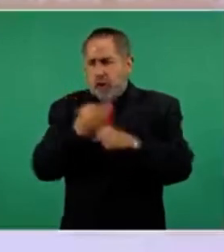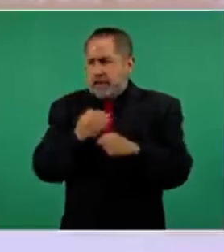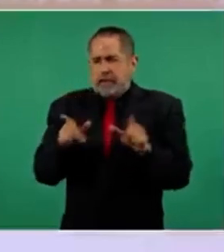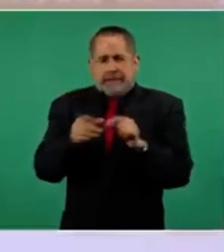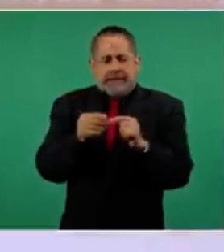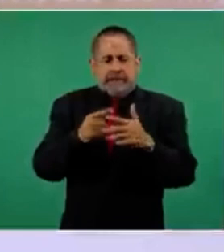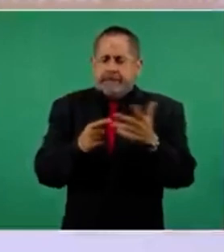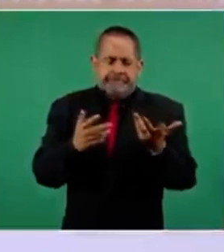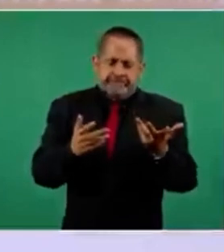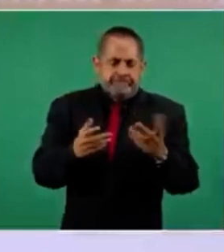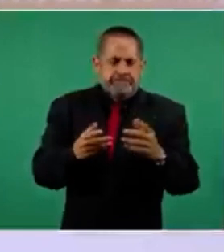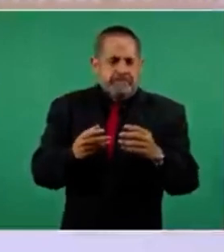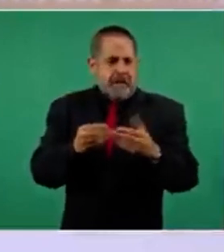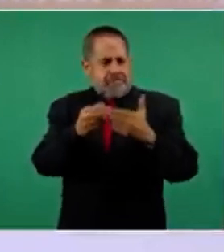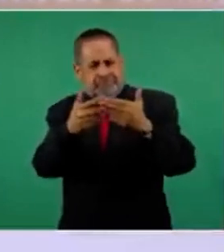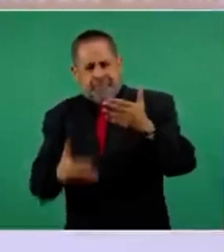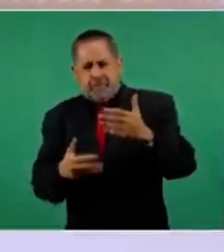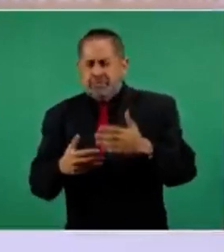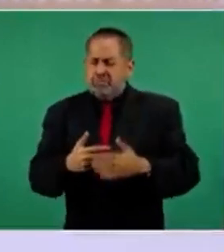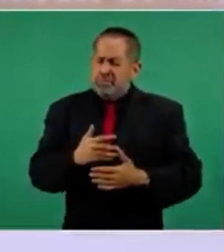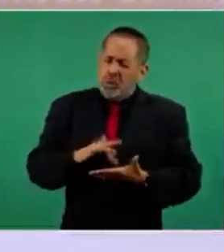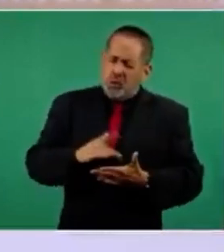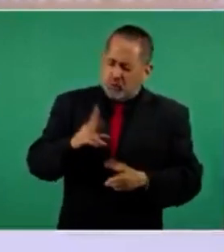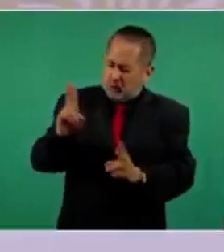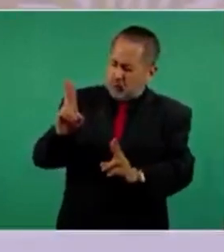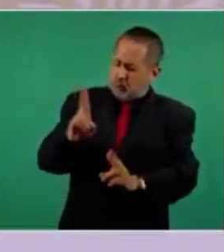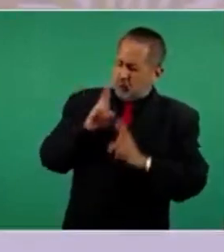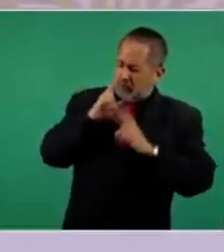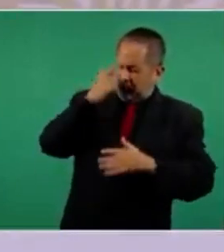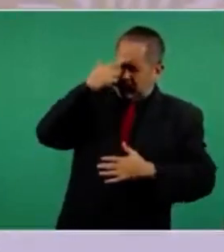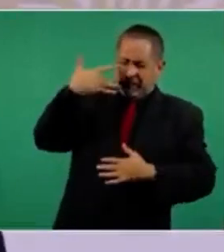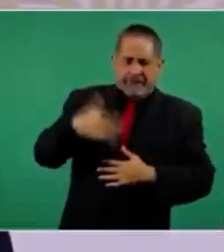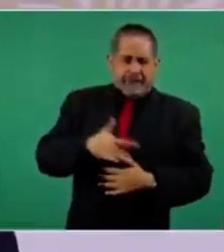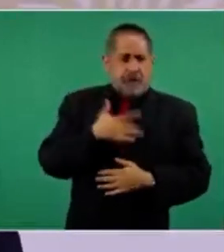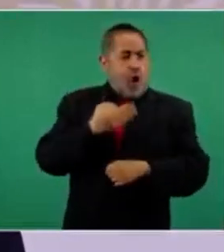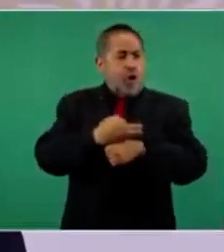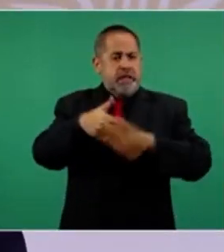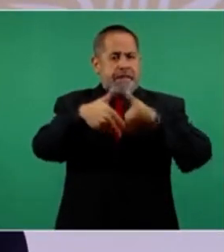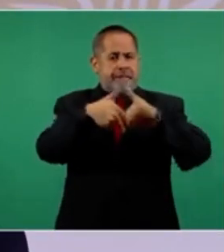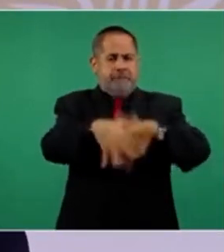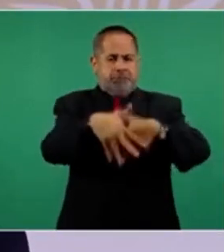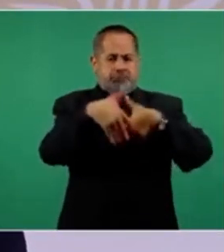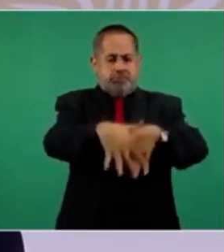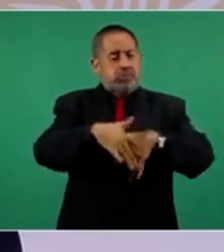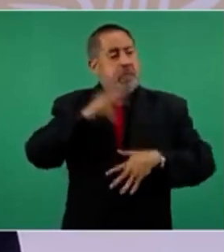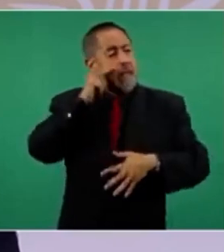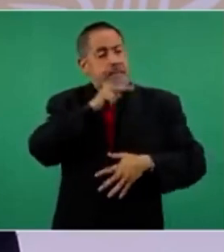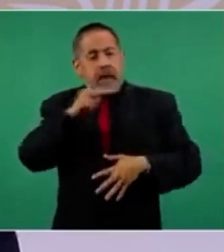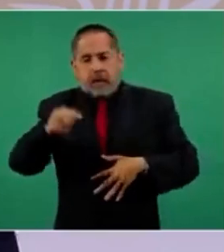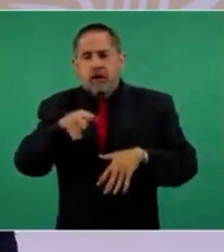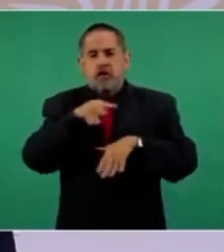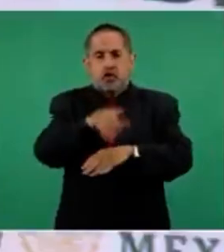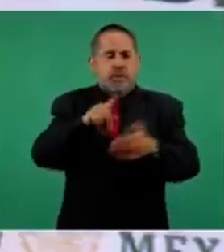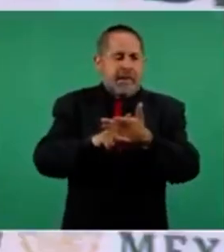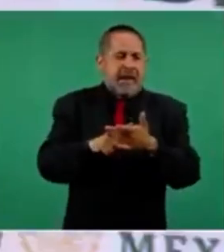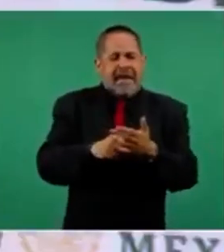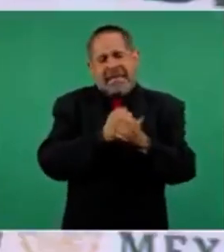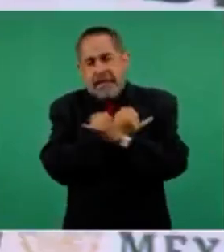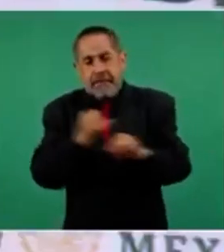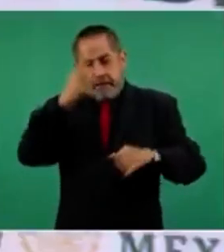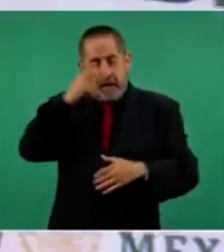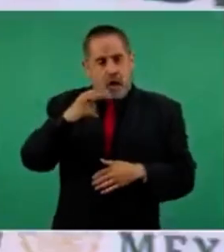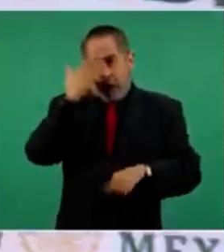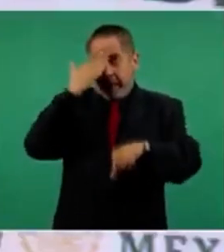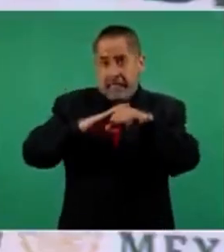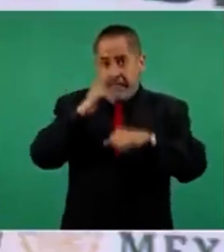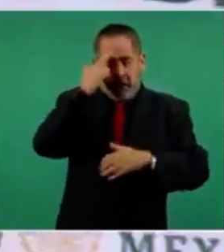es un gran honor participar en el desfile militar que conmemora el inicio de la lucha por la independencia de México y expresar nuestros